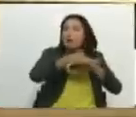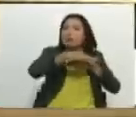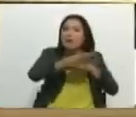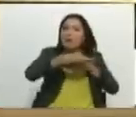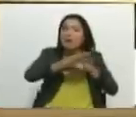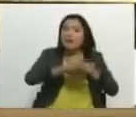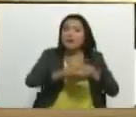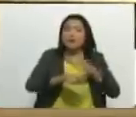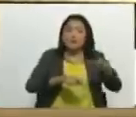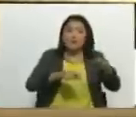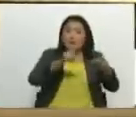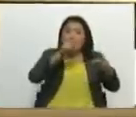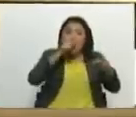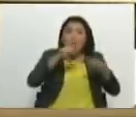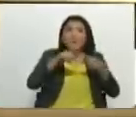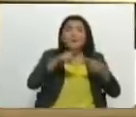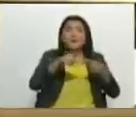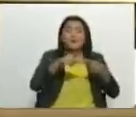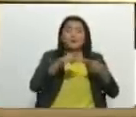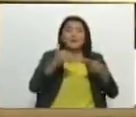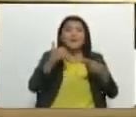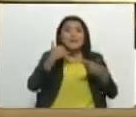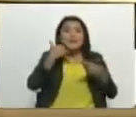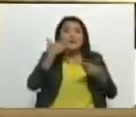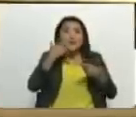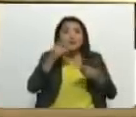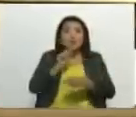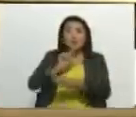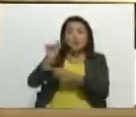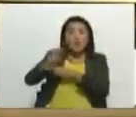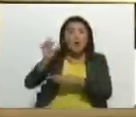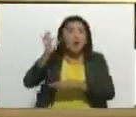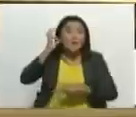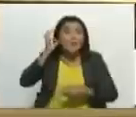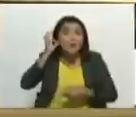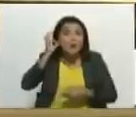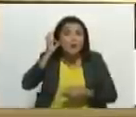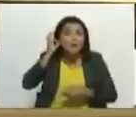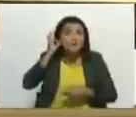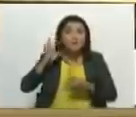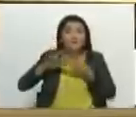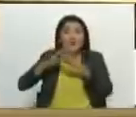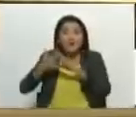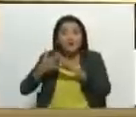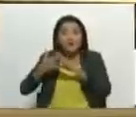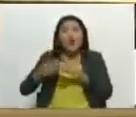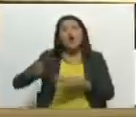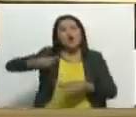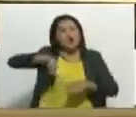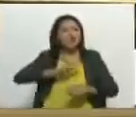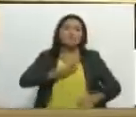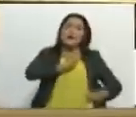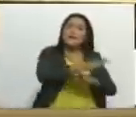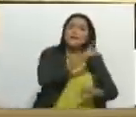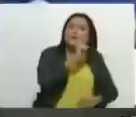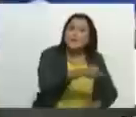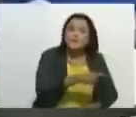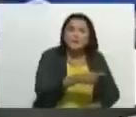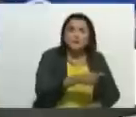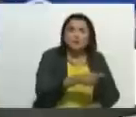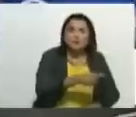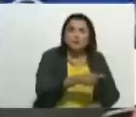insultó a nuestras mujeres de sectores populares. Debimos haber estado allí y debimos haber dicho